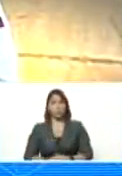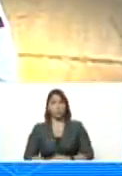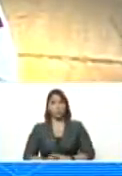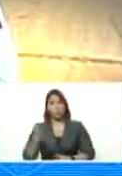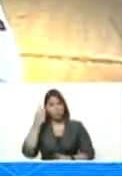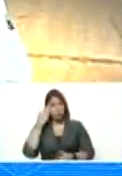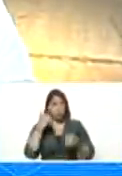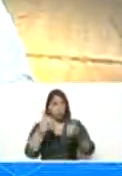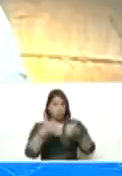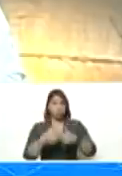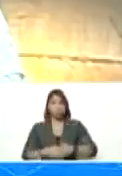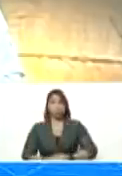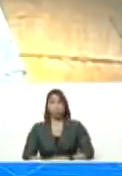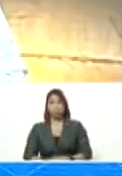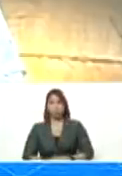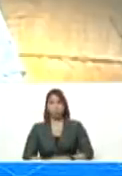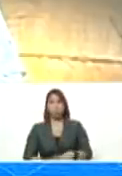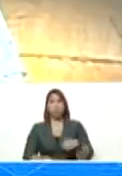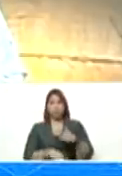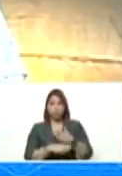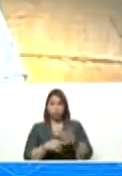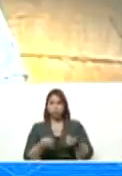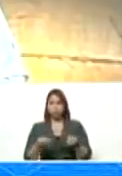sabe bien. Vamos a coordinar